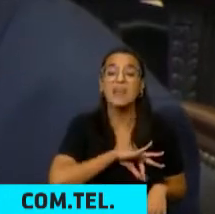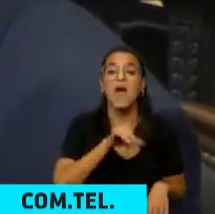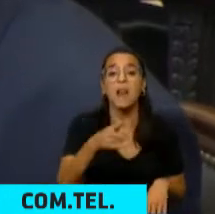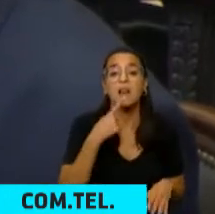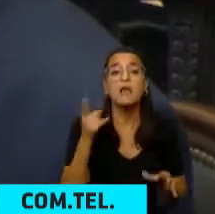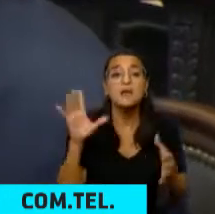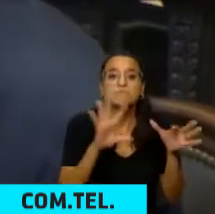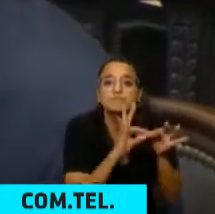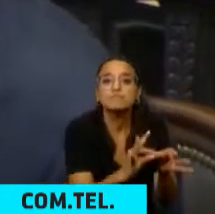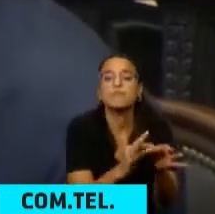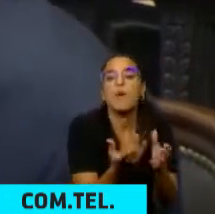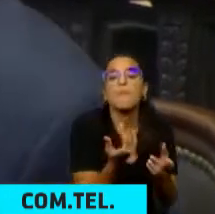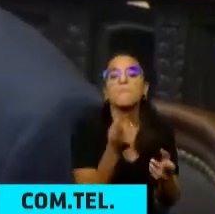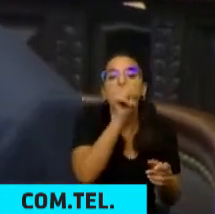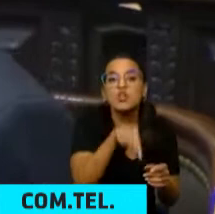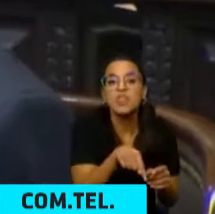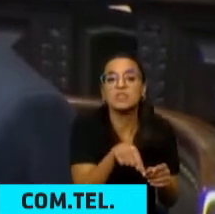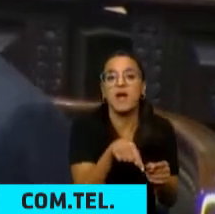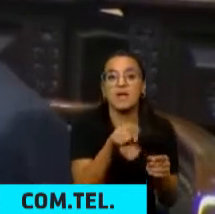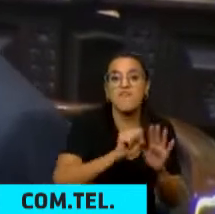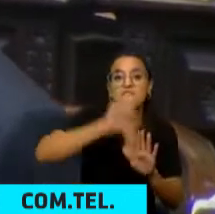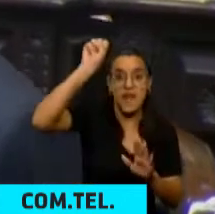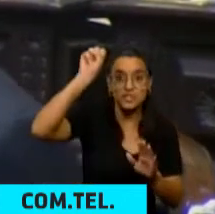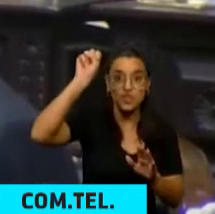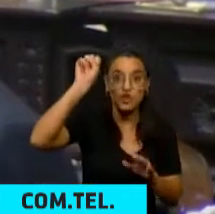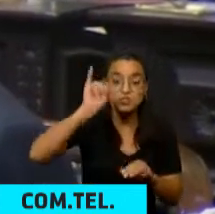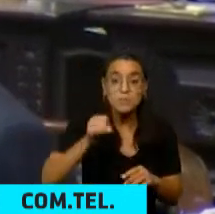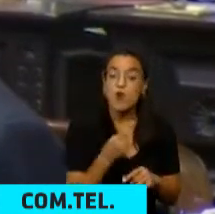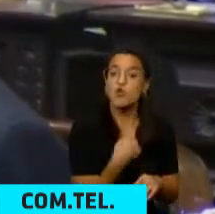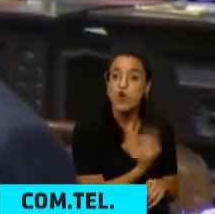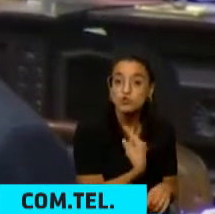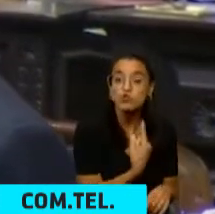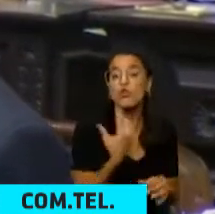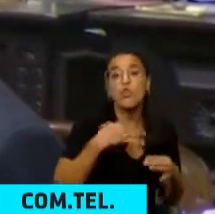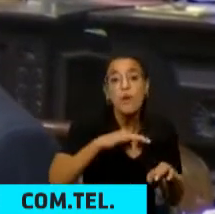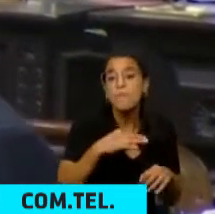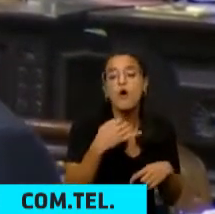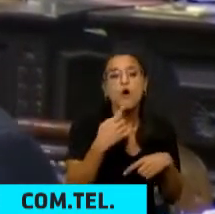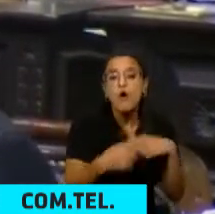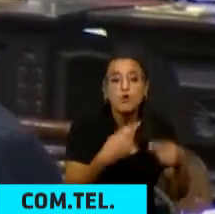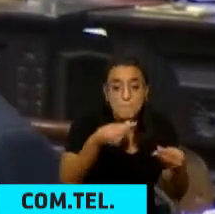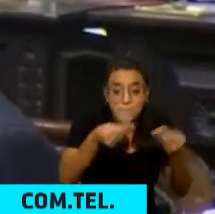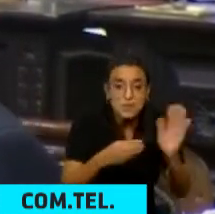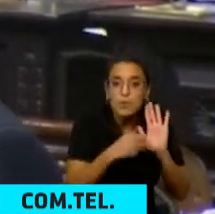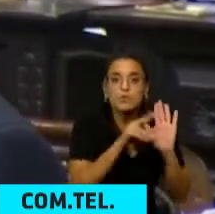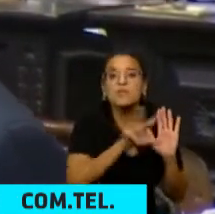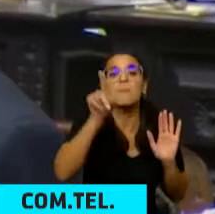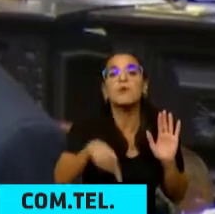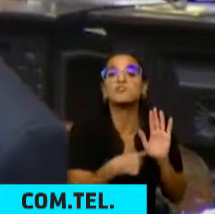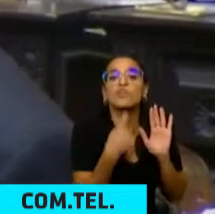fórmula, porque esto hay que saberlo, que esto es para boleta de la elección nacional. Correcto. Después